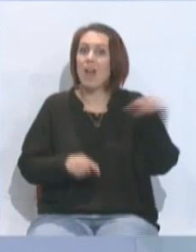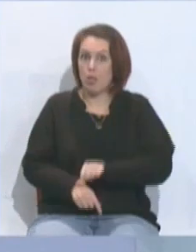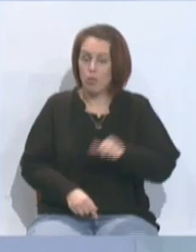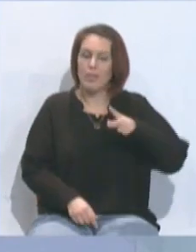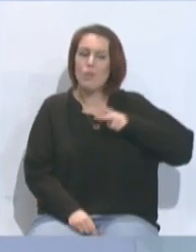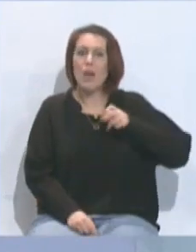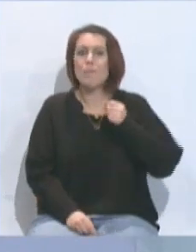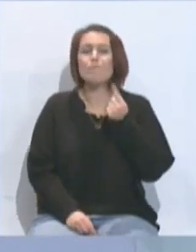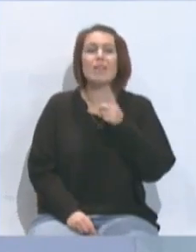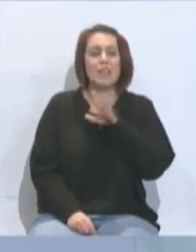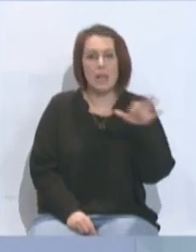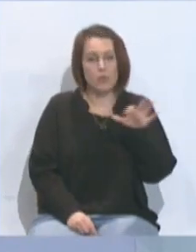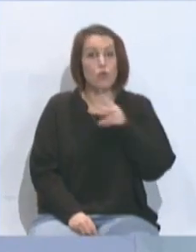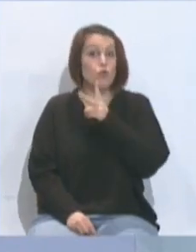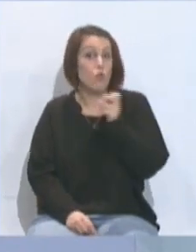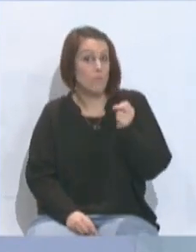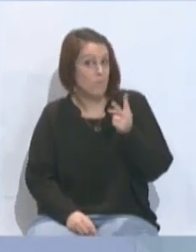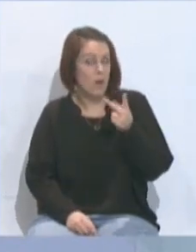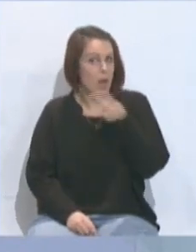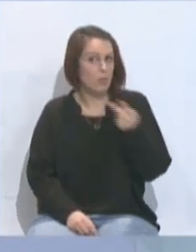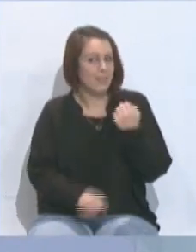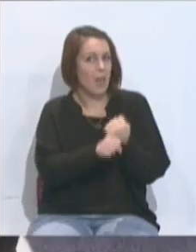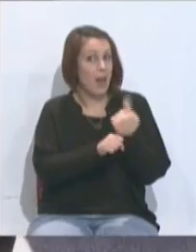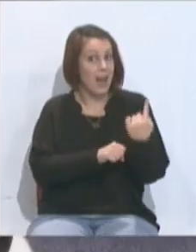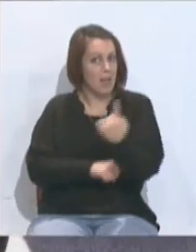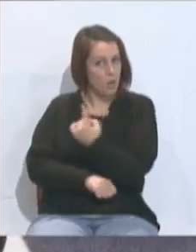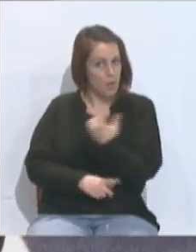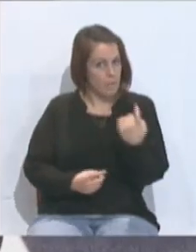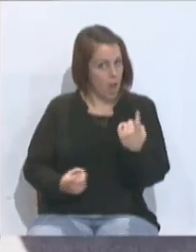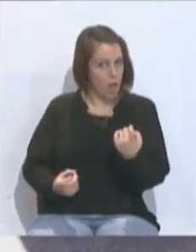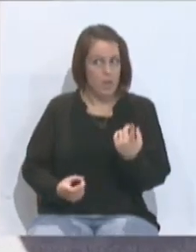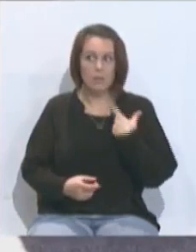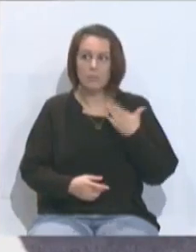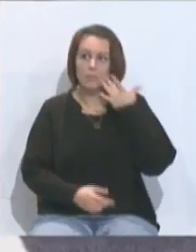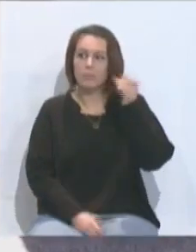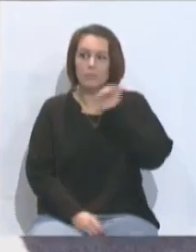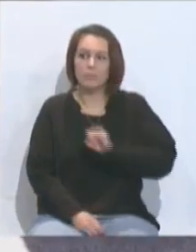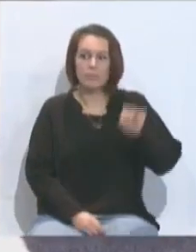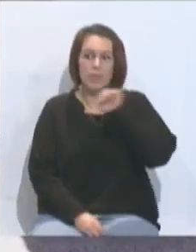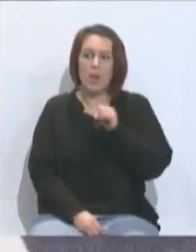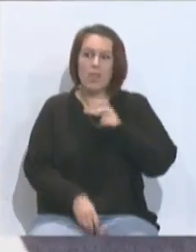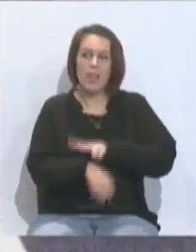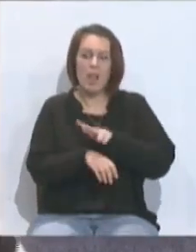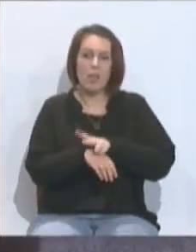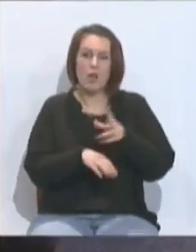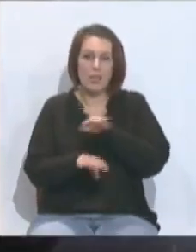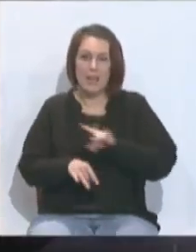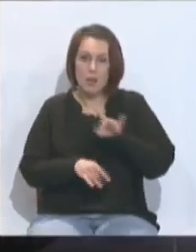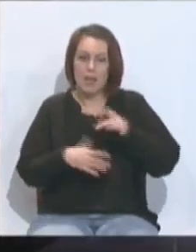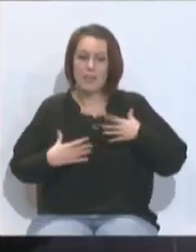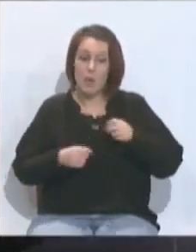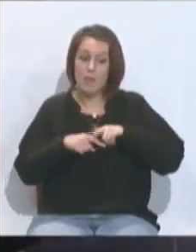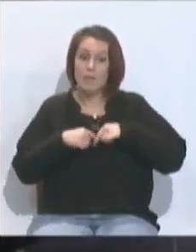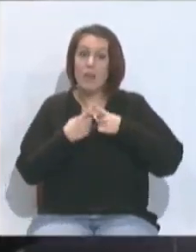adeudan entre 1.500 y 2.000 euros a cada trabajadora. Las limpiadoras de la Delegación Territorial de